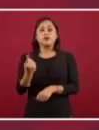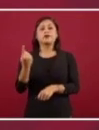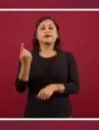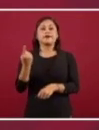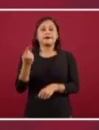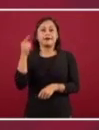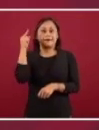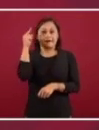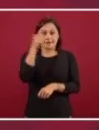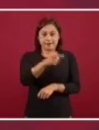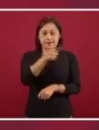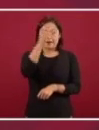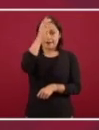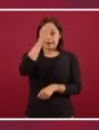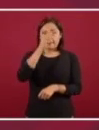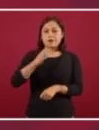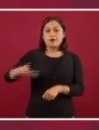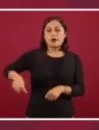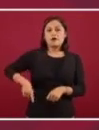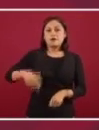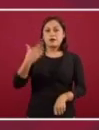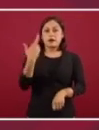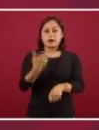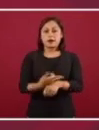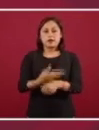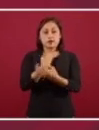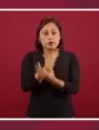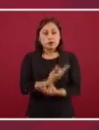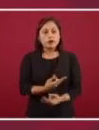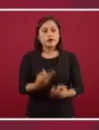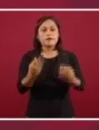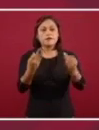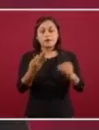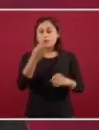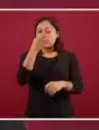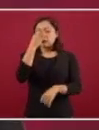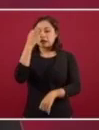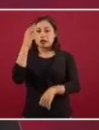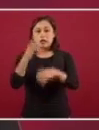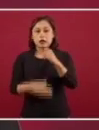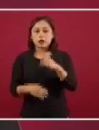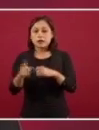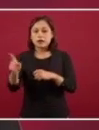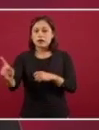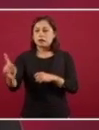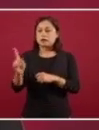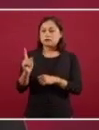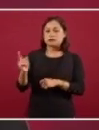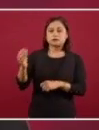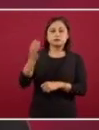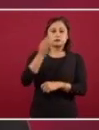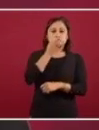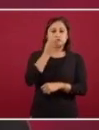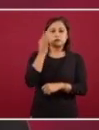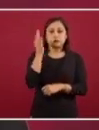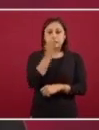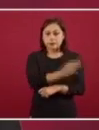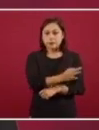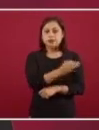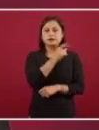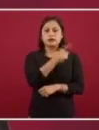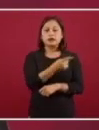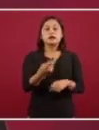gobernador cuando le avisan y de su informe